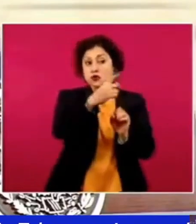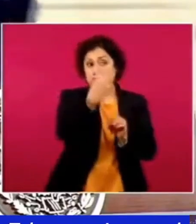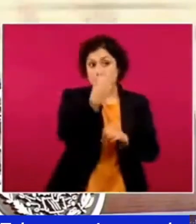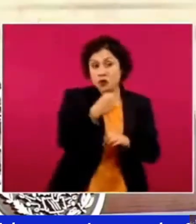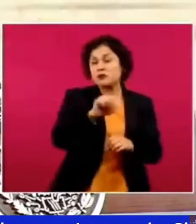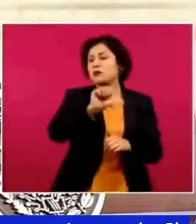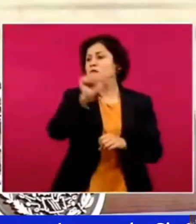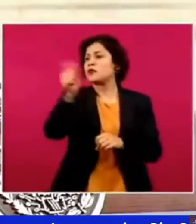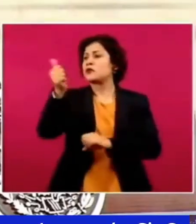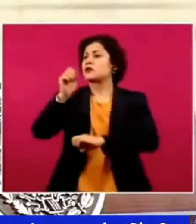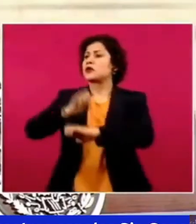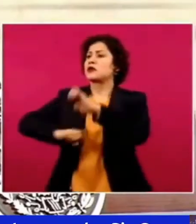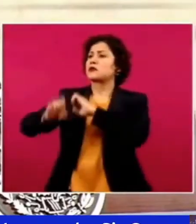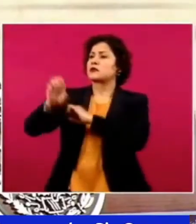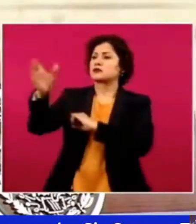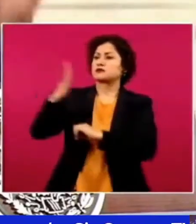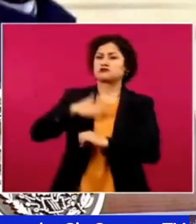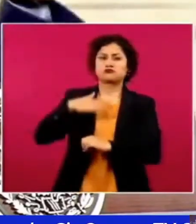desapareció,